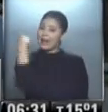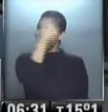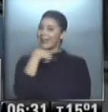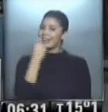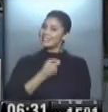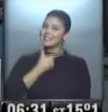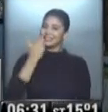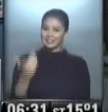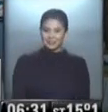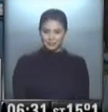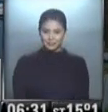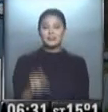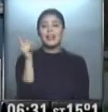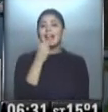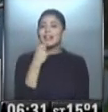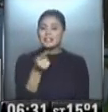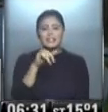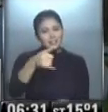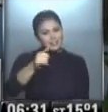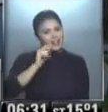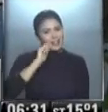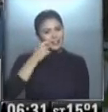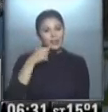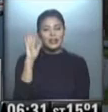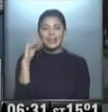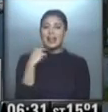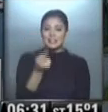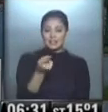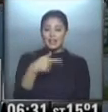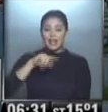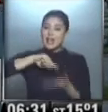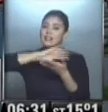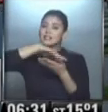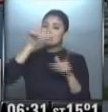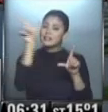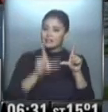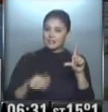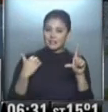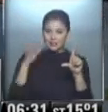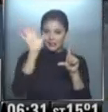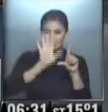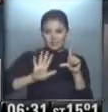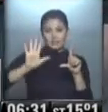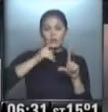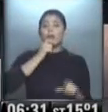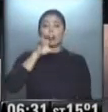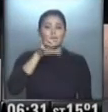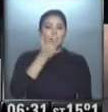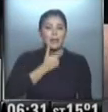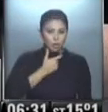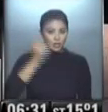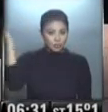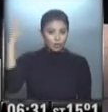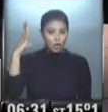¿no es cierto, Cari? Sí, lindo. En la zona central del país, muy poquitita nubosidad. En Mendoza, por ejemplo, hay